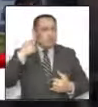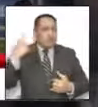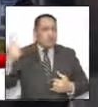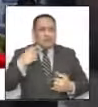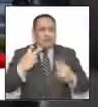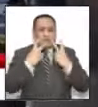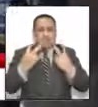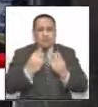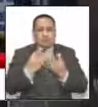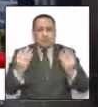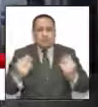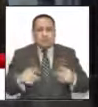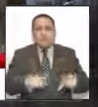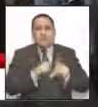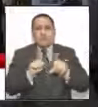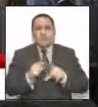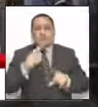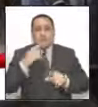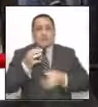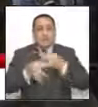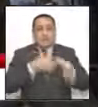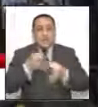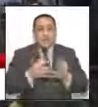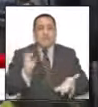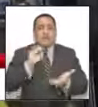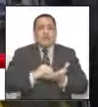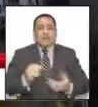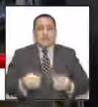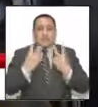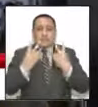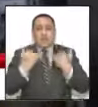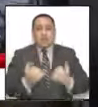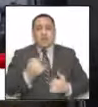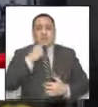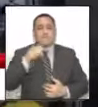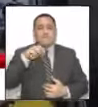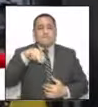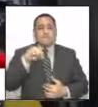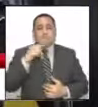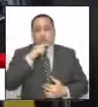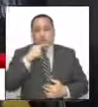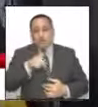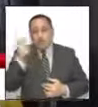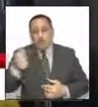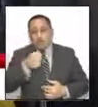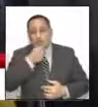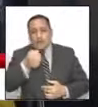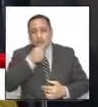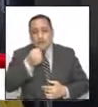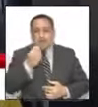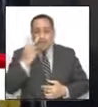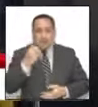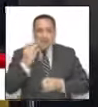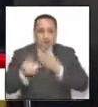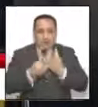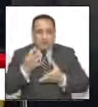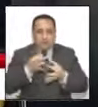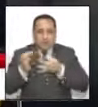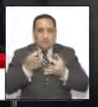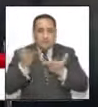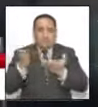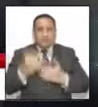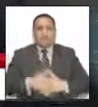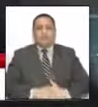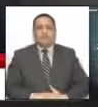detalles también, por supuesto. Claudia, se encuentra Madeleine en Pasos Perdidos. Así para es. Que nos pueda dar mayor